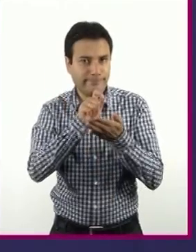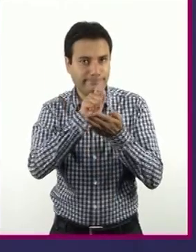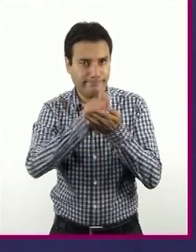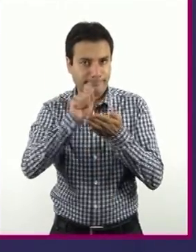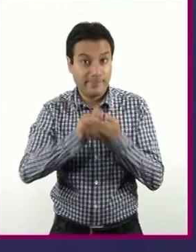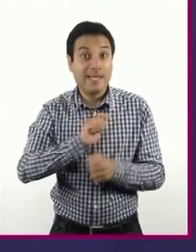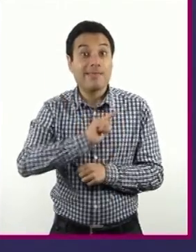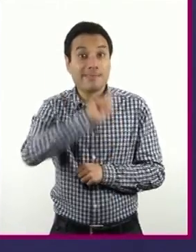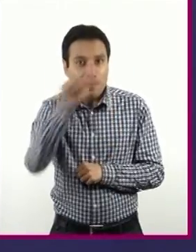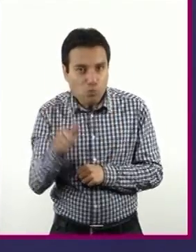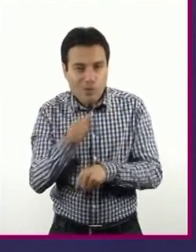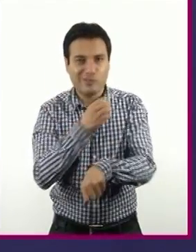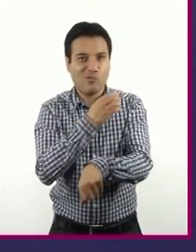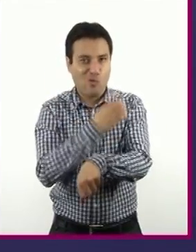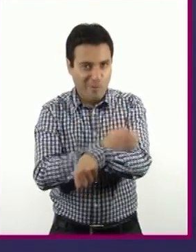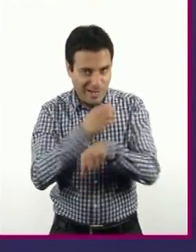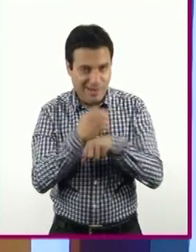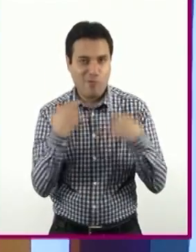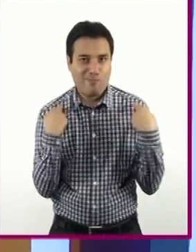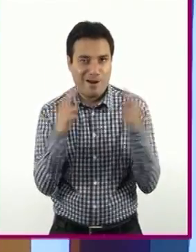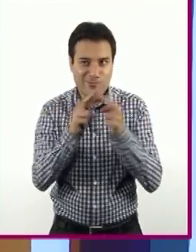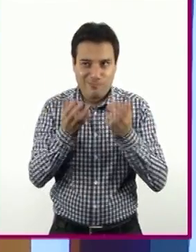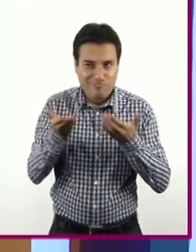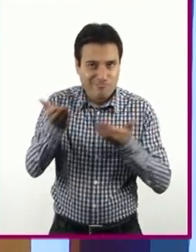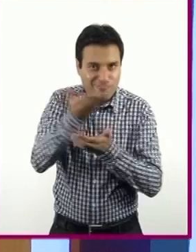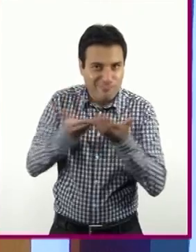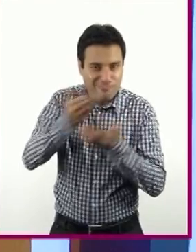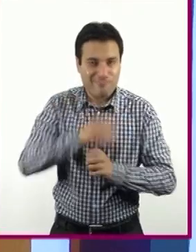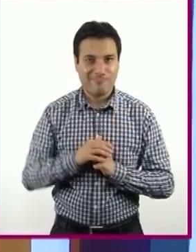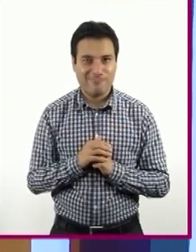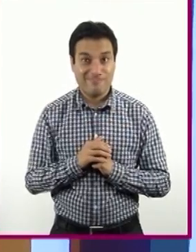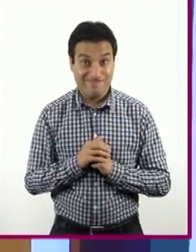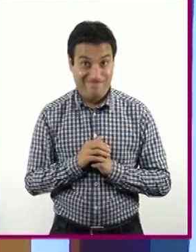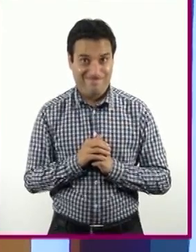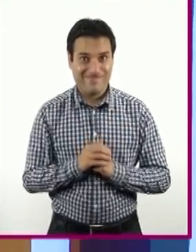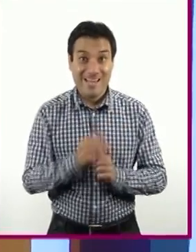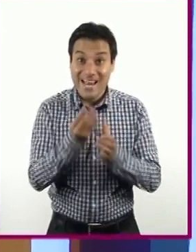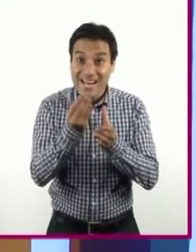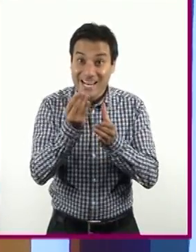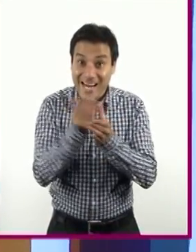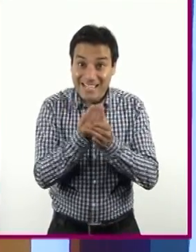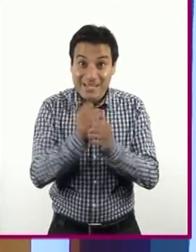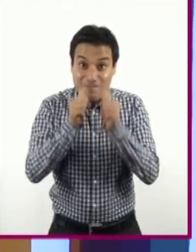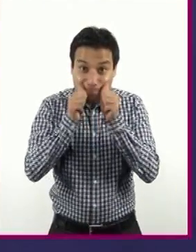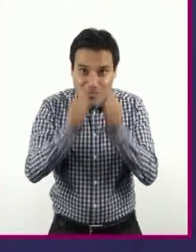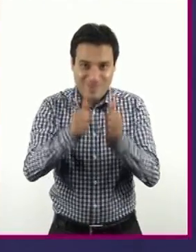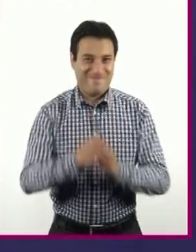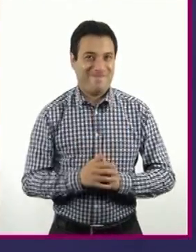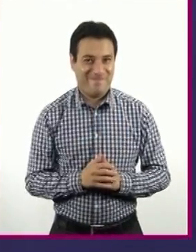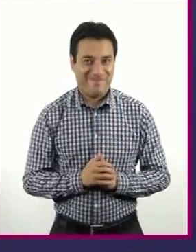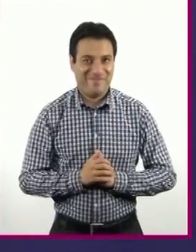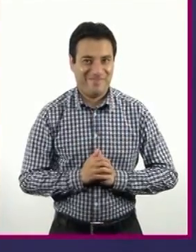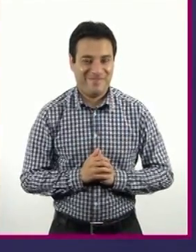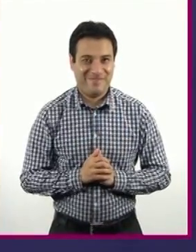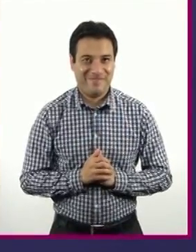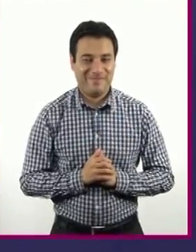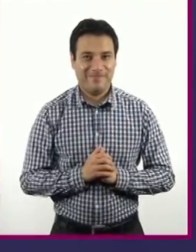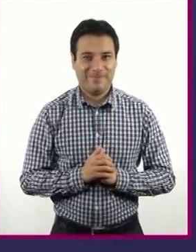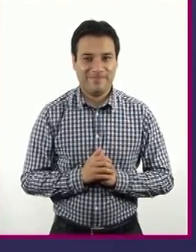compartirlas con sus compañeros y profesores. Estemos atentos a la sesión que está por comenzar.